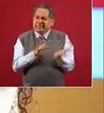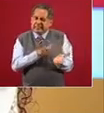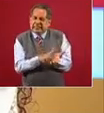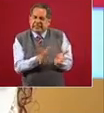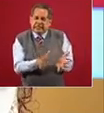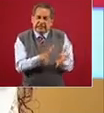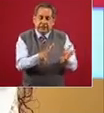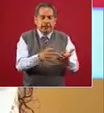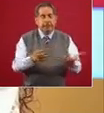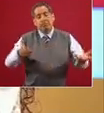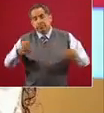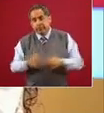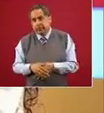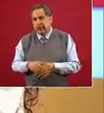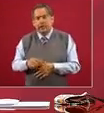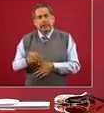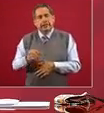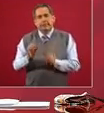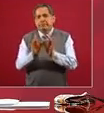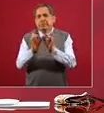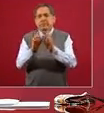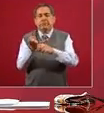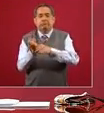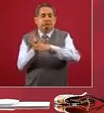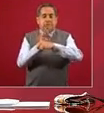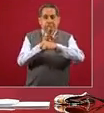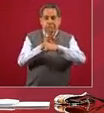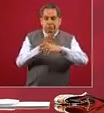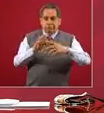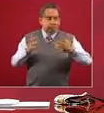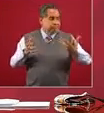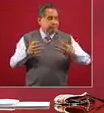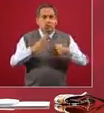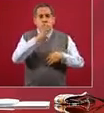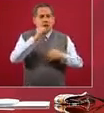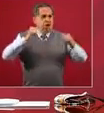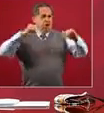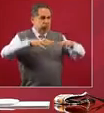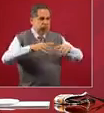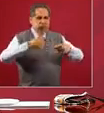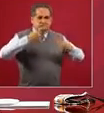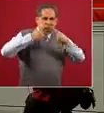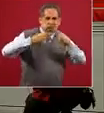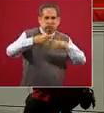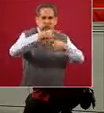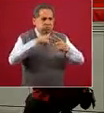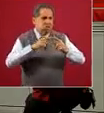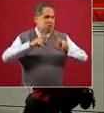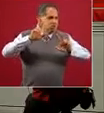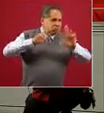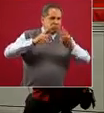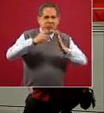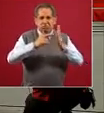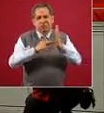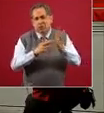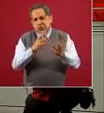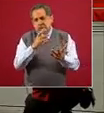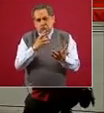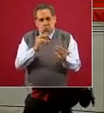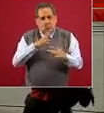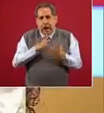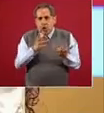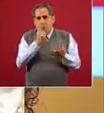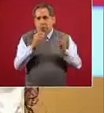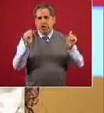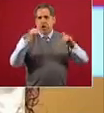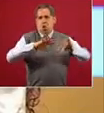derivado de la pandemia, pues no se podían hacer las asambleas que se requieren para reformar sus estatutos,